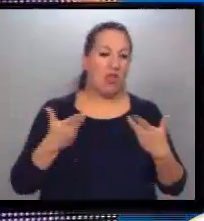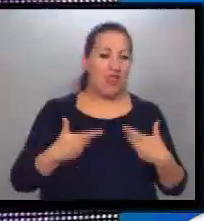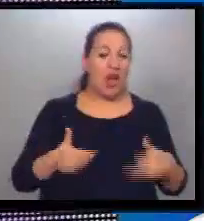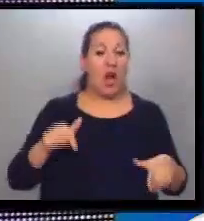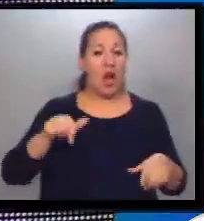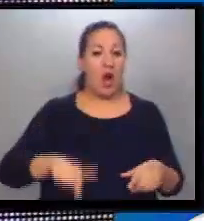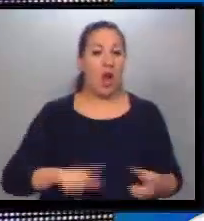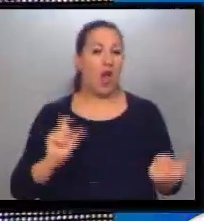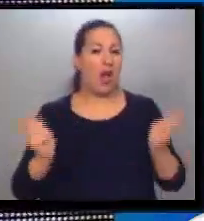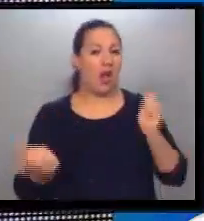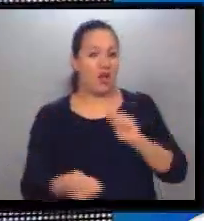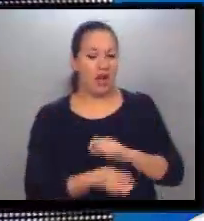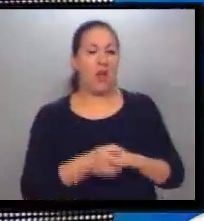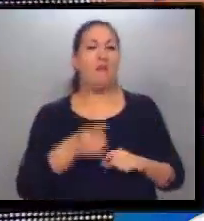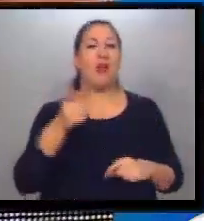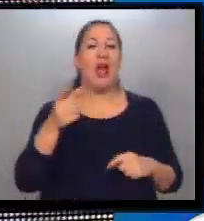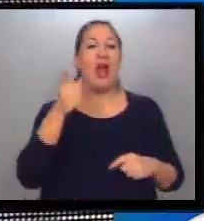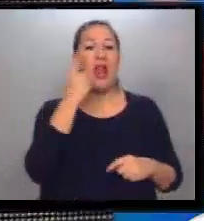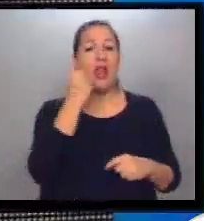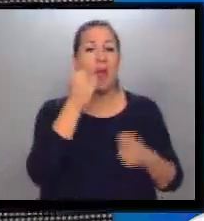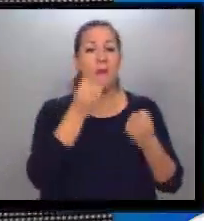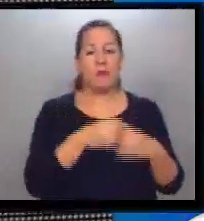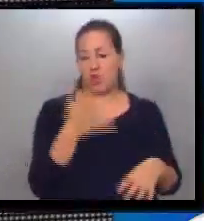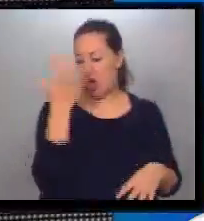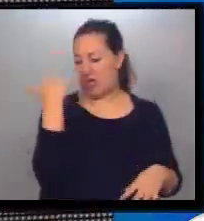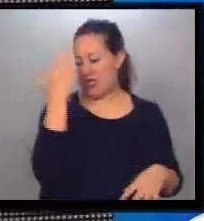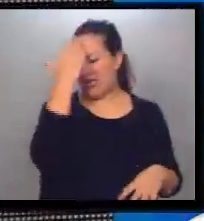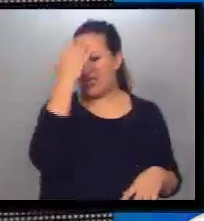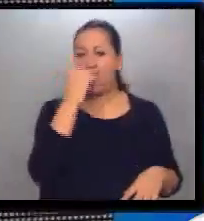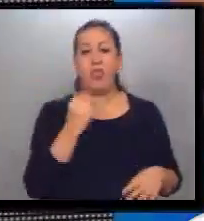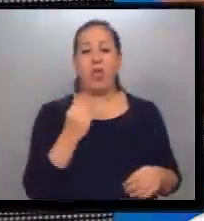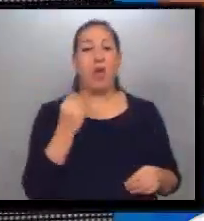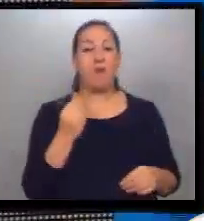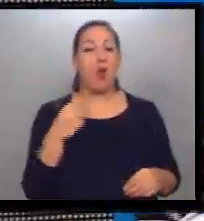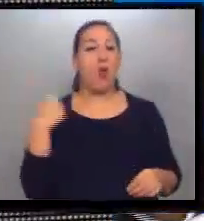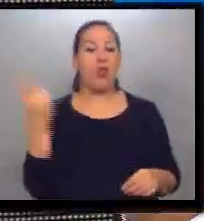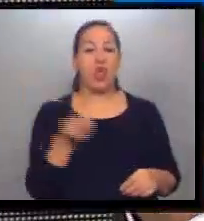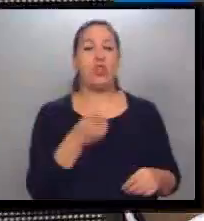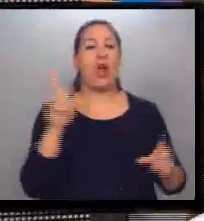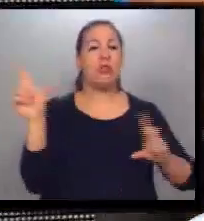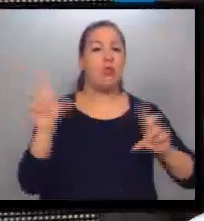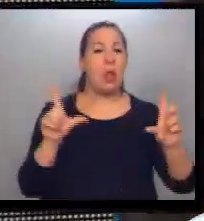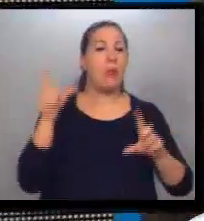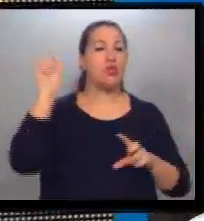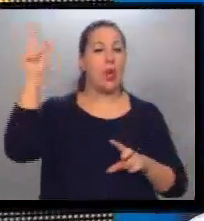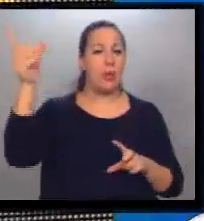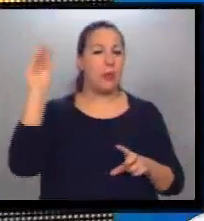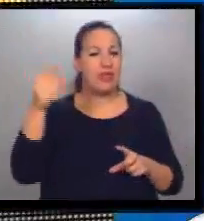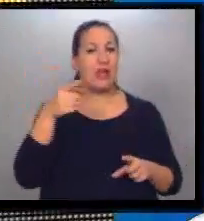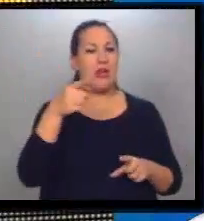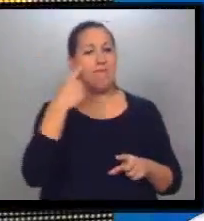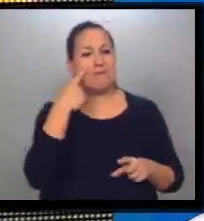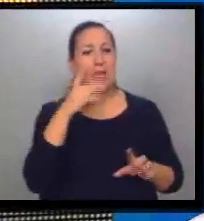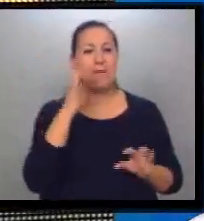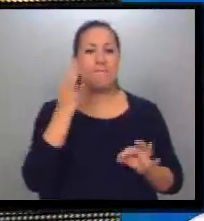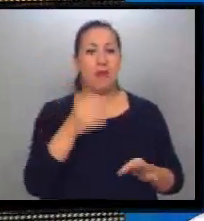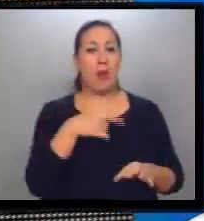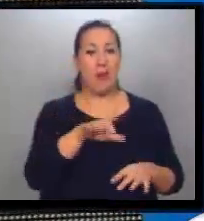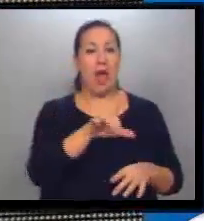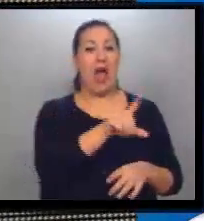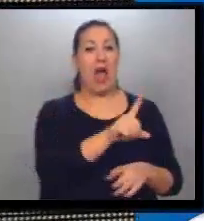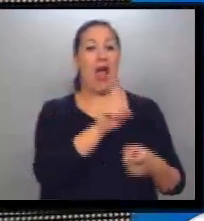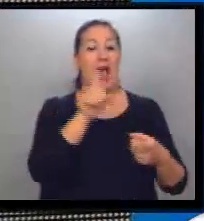historia. El escándalo con ella empezó hace 15 días porque cuando ya los medios brasileños empezaron a suponer que iba a ser la primera dama